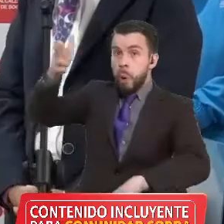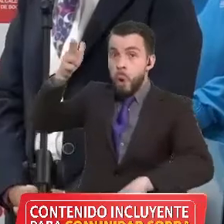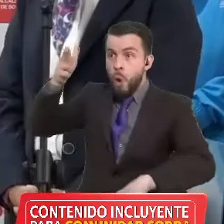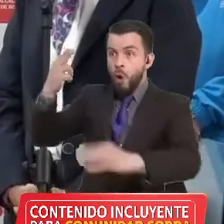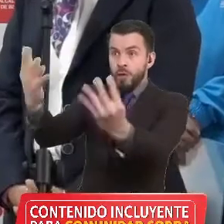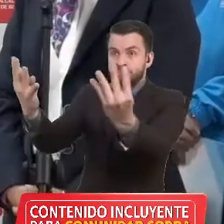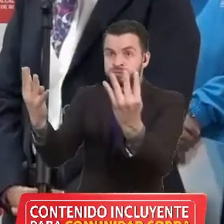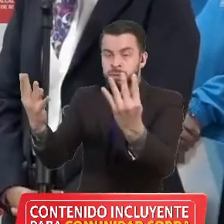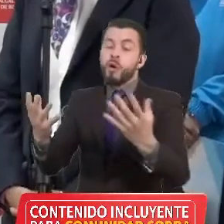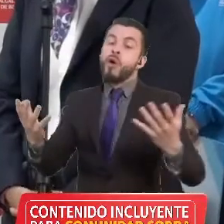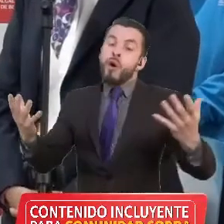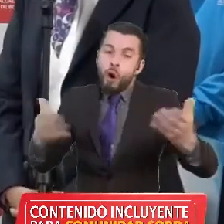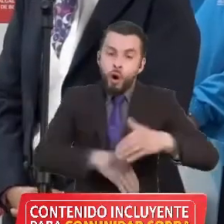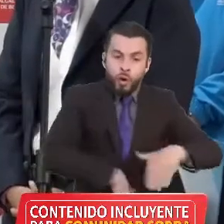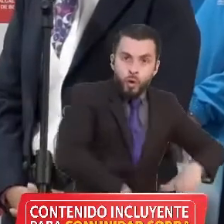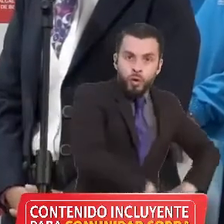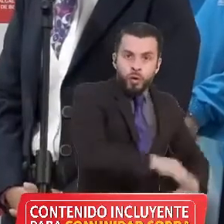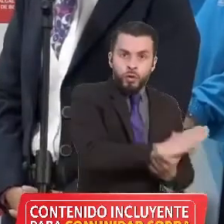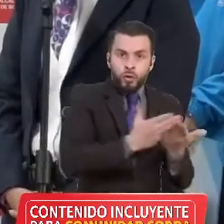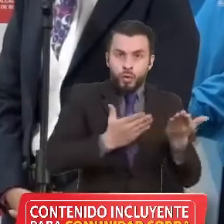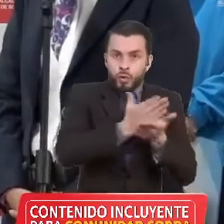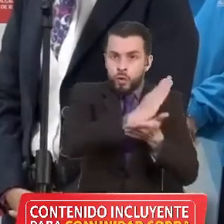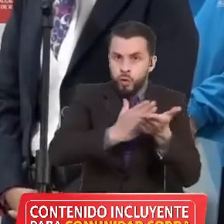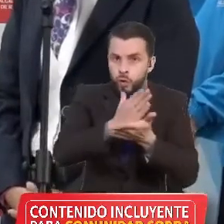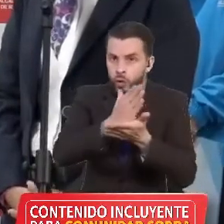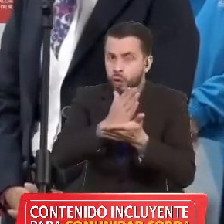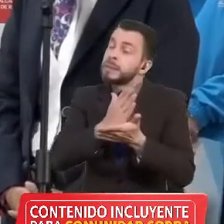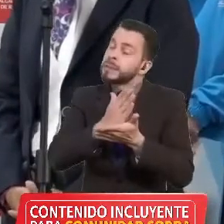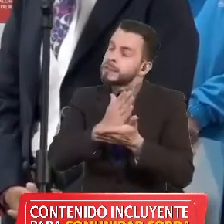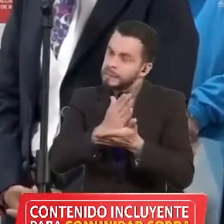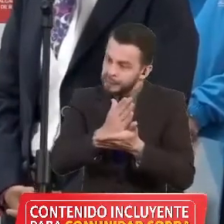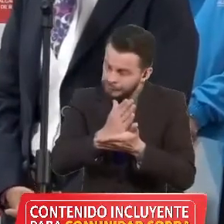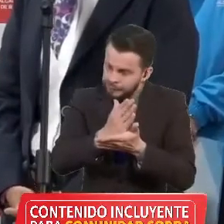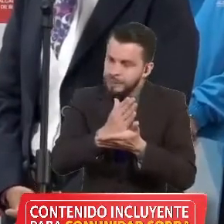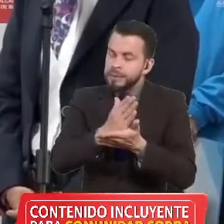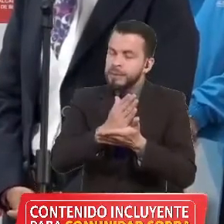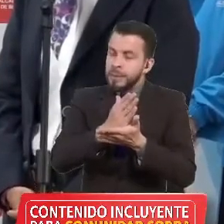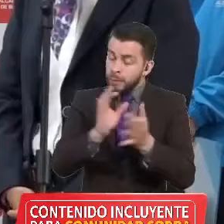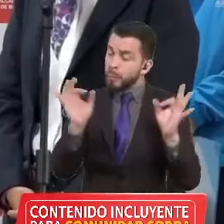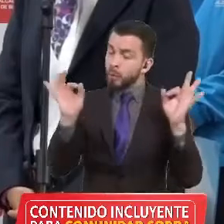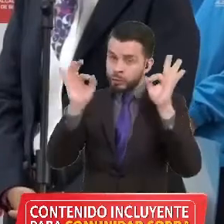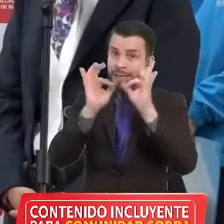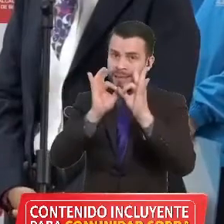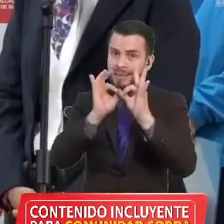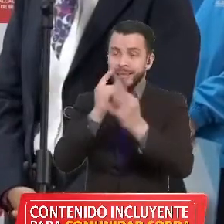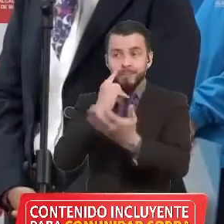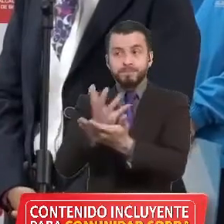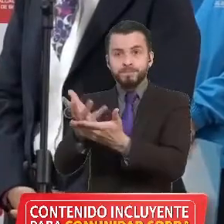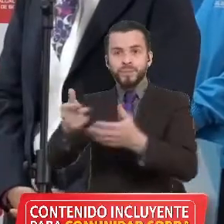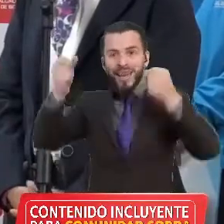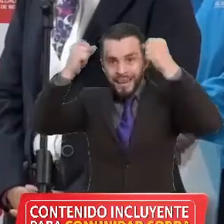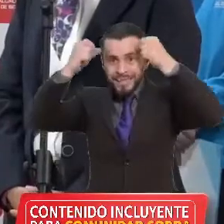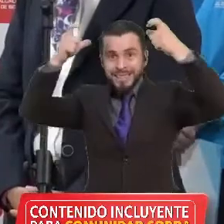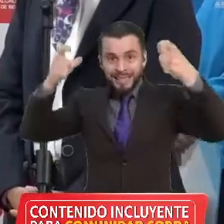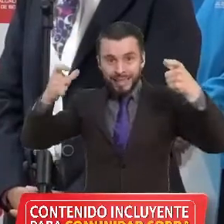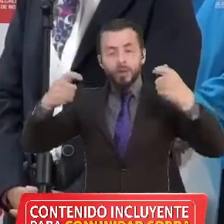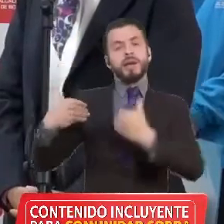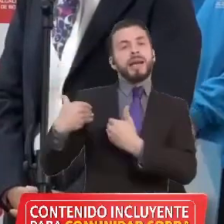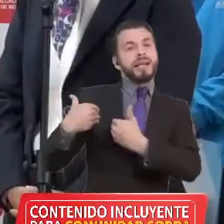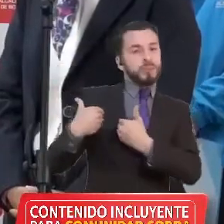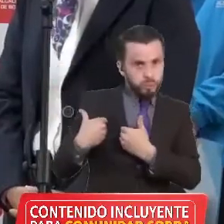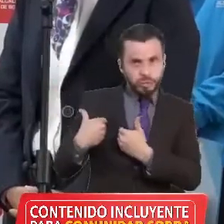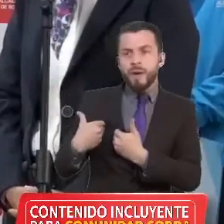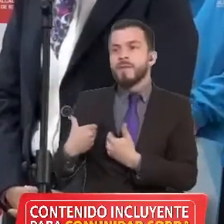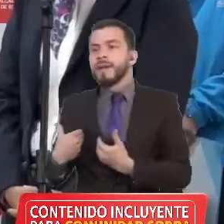y es importante que el estado sea el que guarde el monopolio de las armas en estas circunstancias y en todas